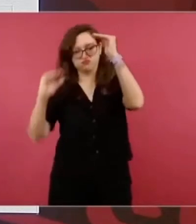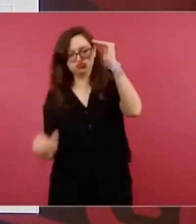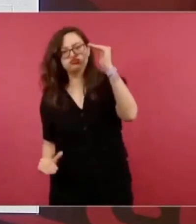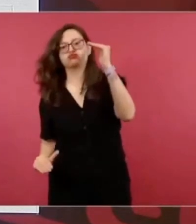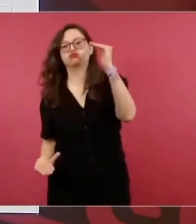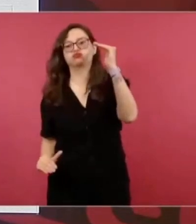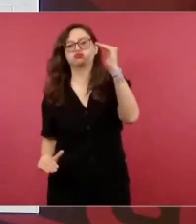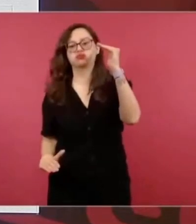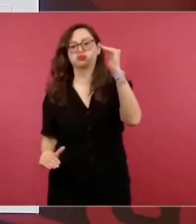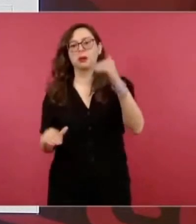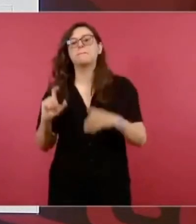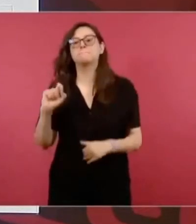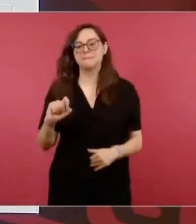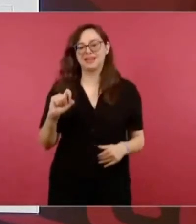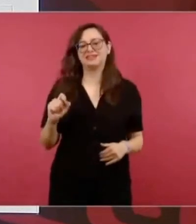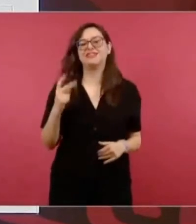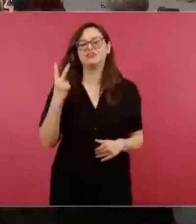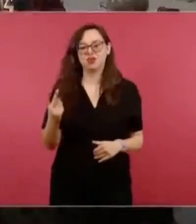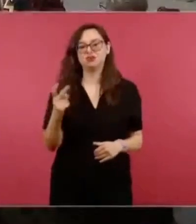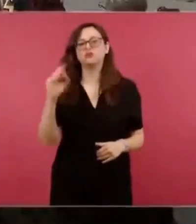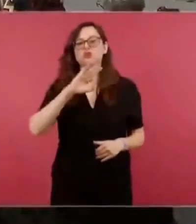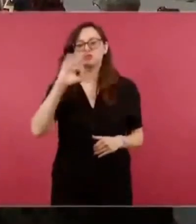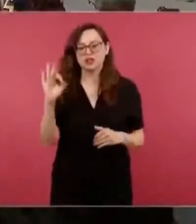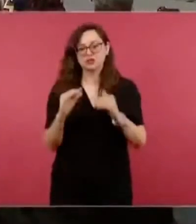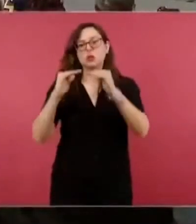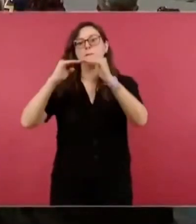y hemos bajado 22%,